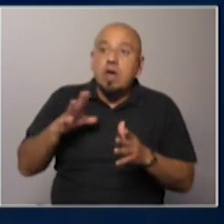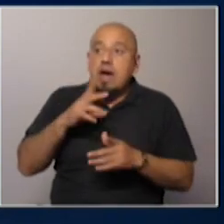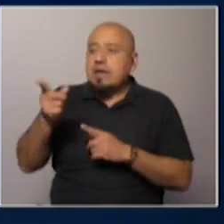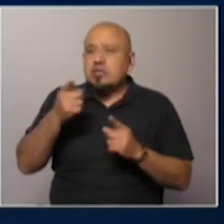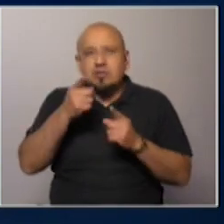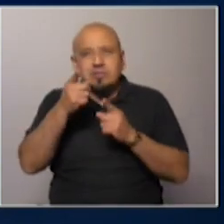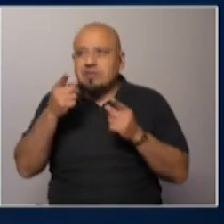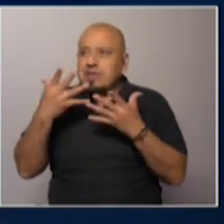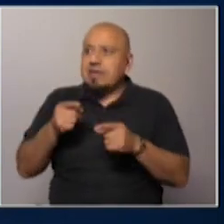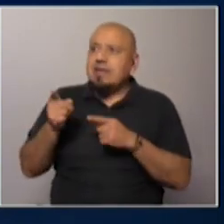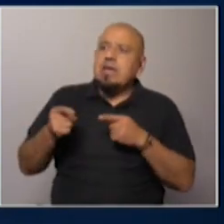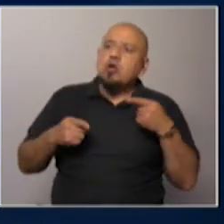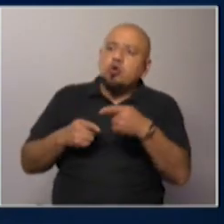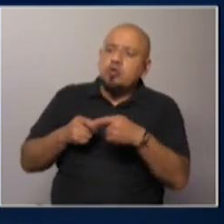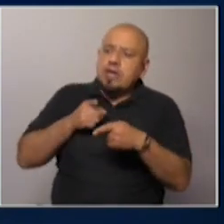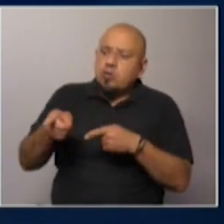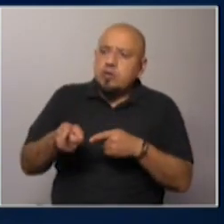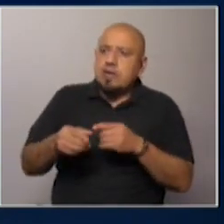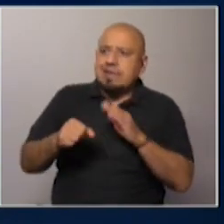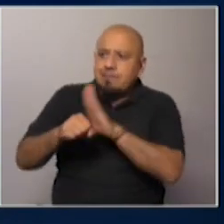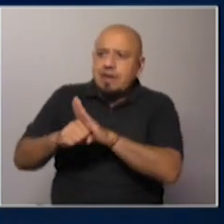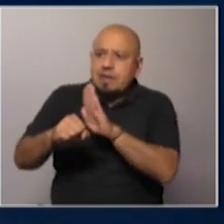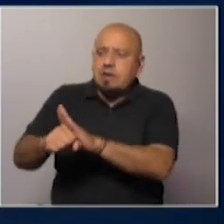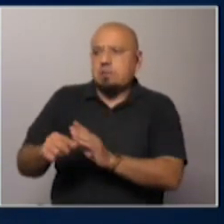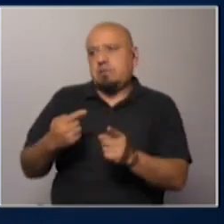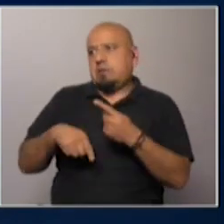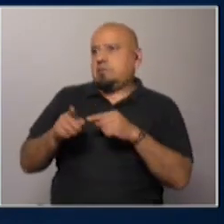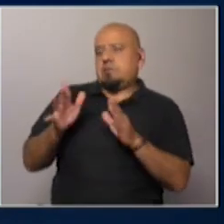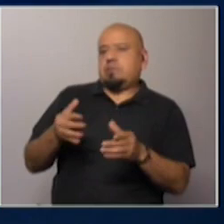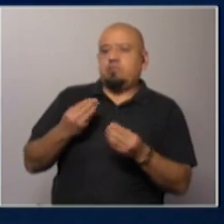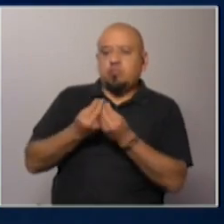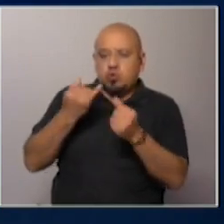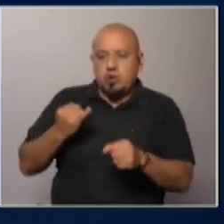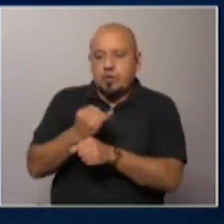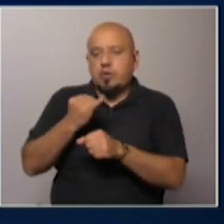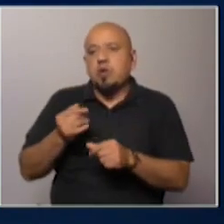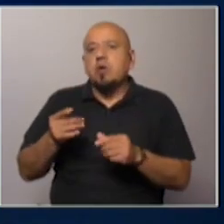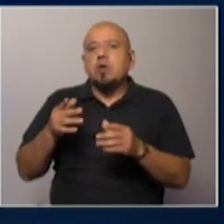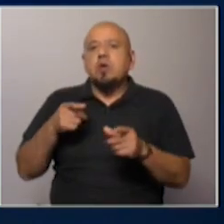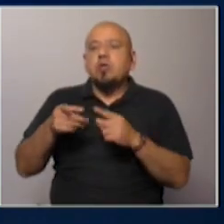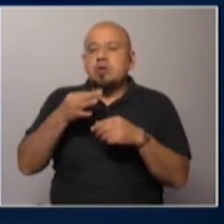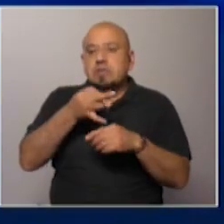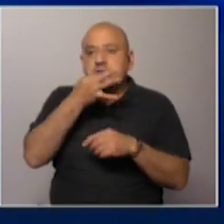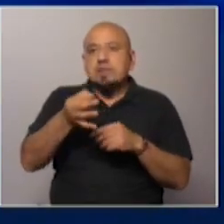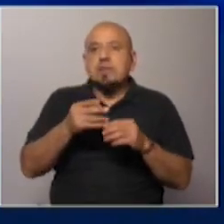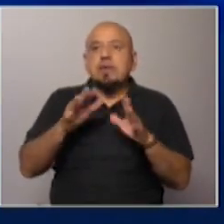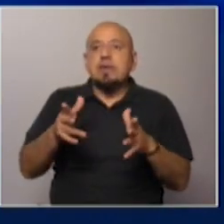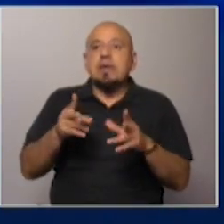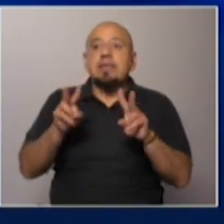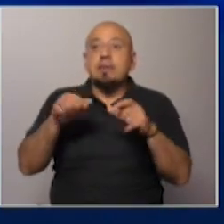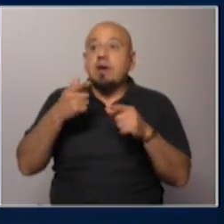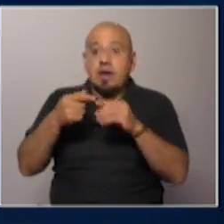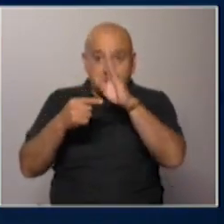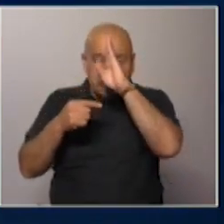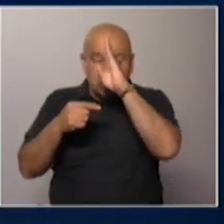apostado a la contrainsurgencia pero claramente ha habido muchísimos errores eso que se llama luego de manera rimbombante lecciones aprendidas